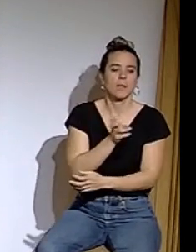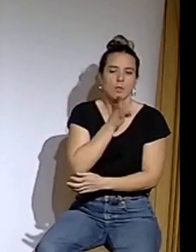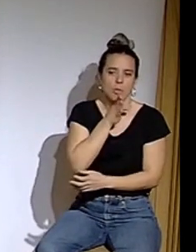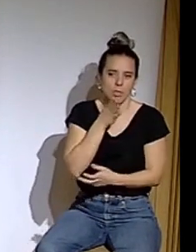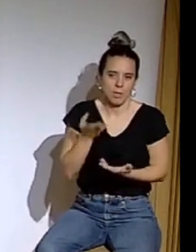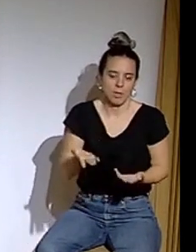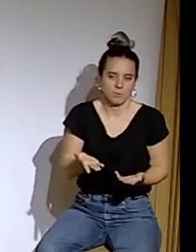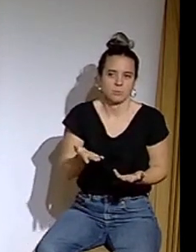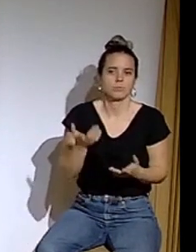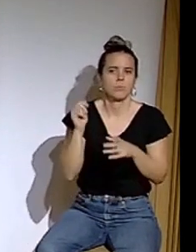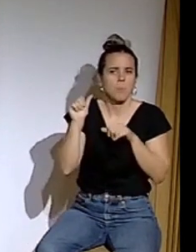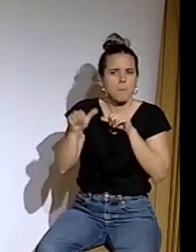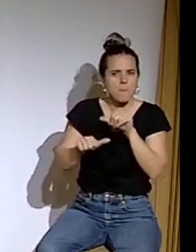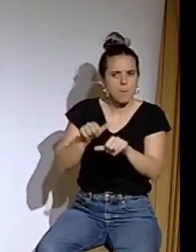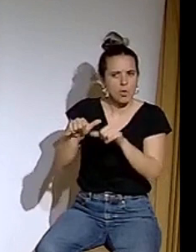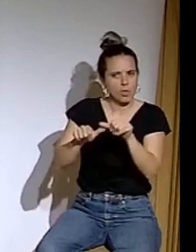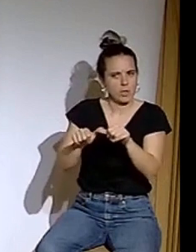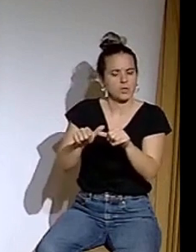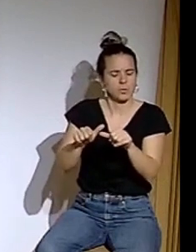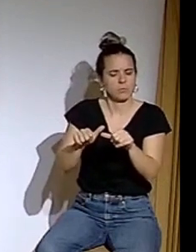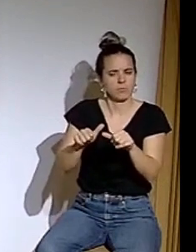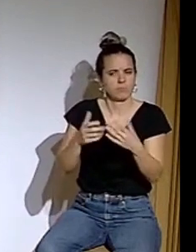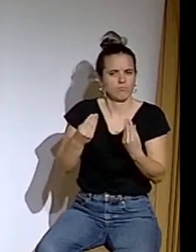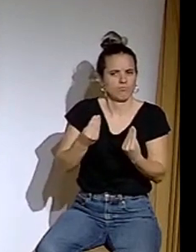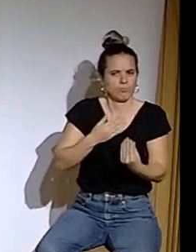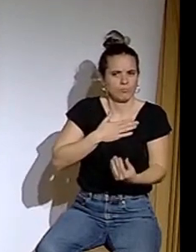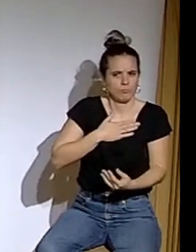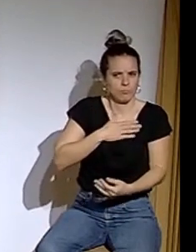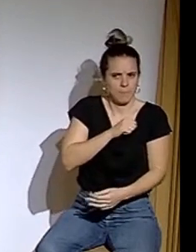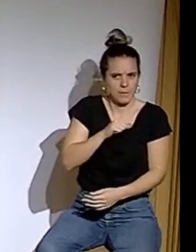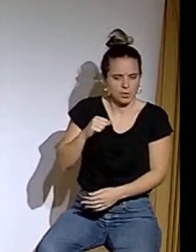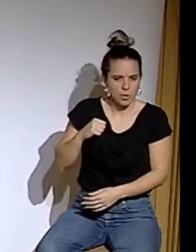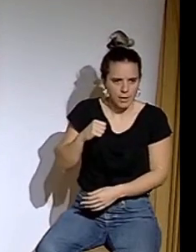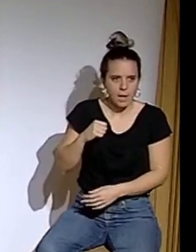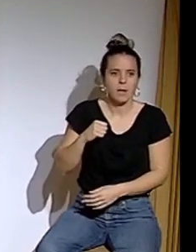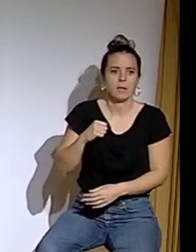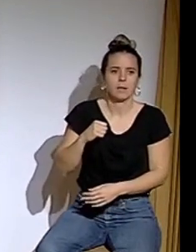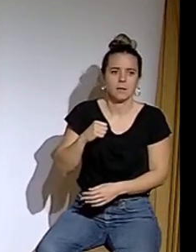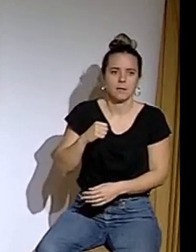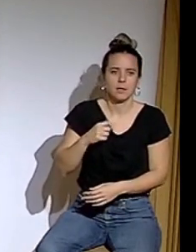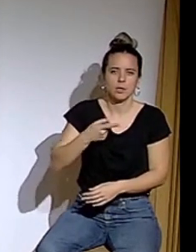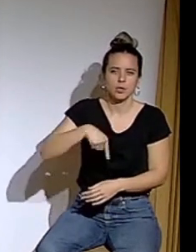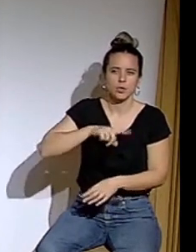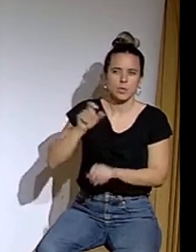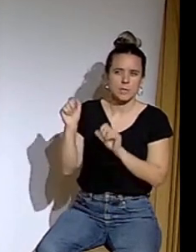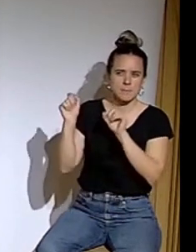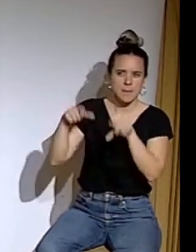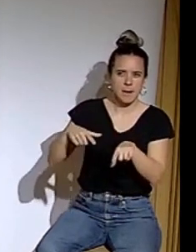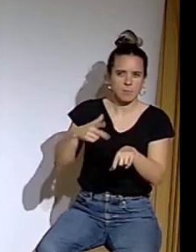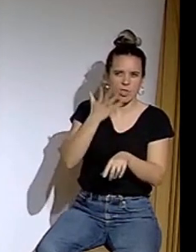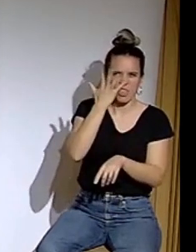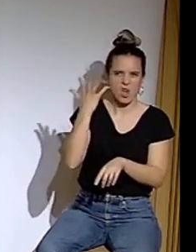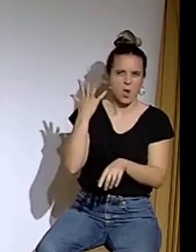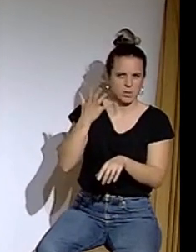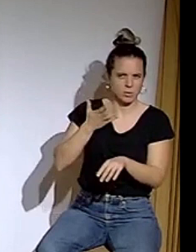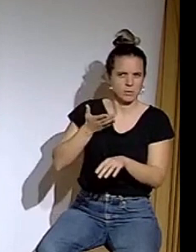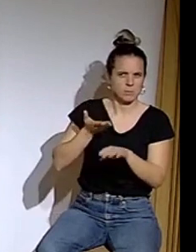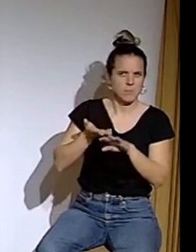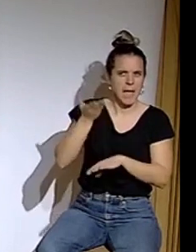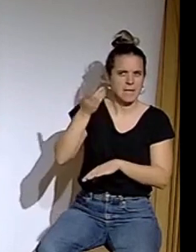un proceso muy personal que nosotros emigramos acá hace más de cinco años